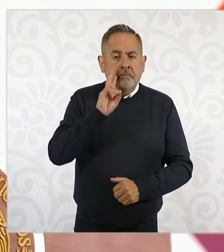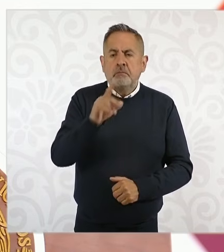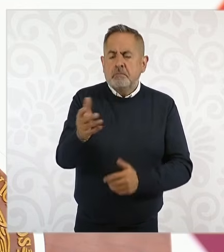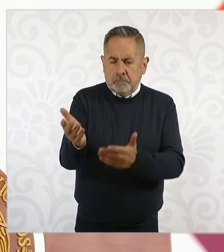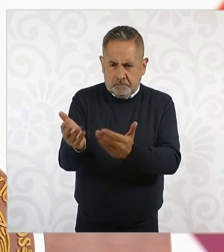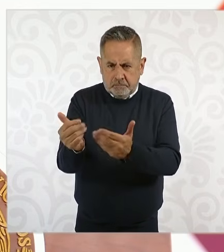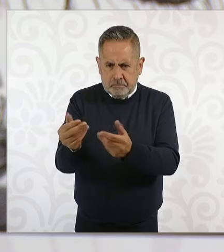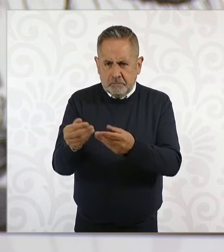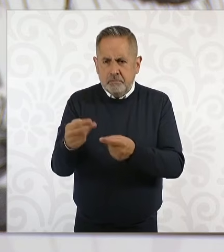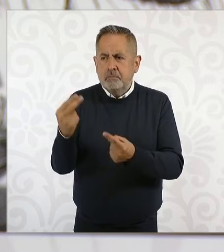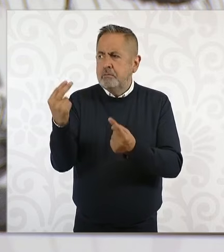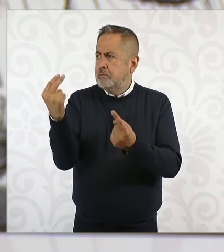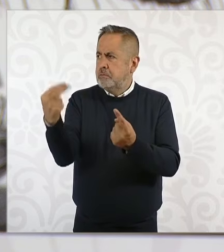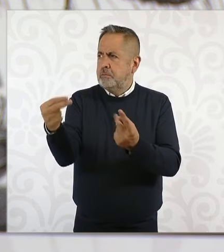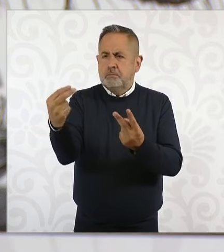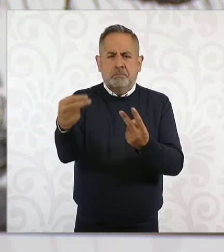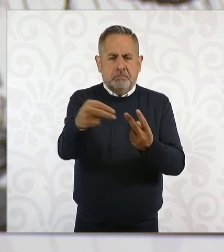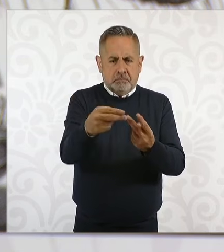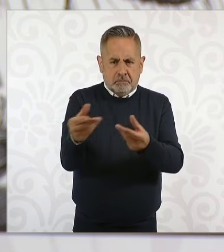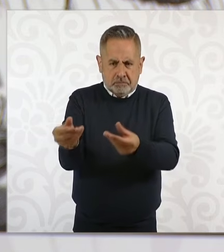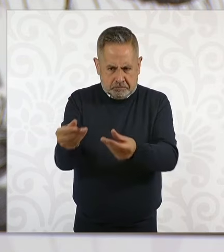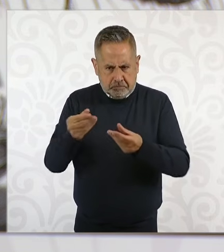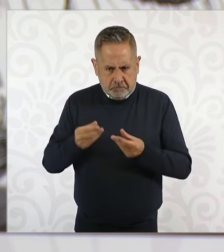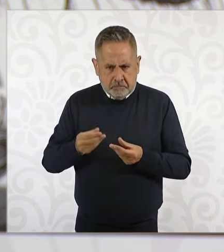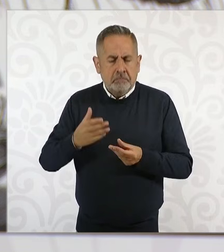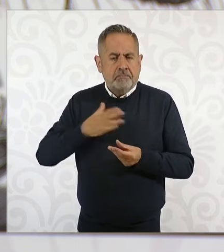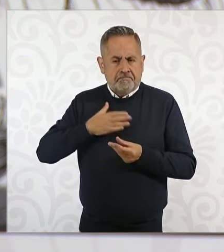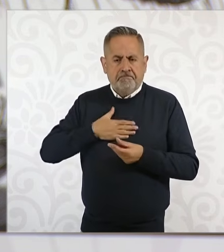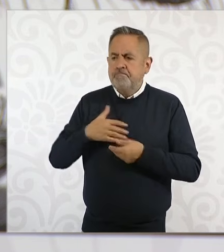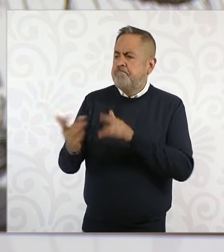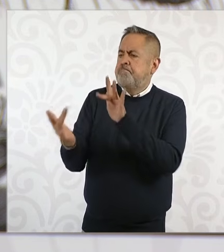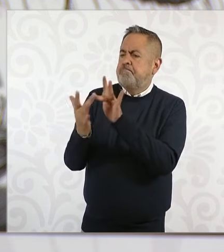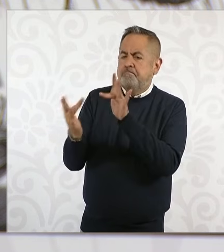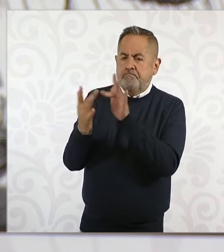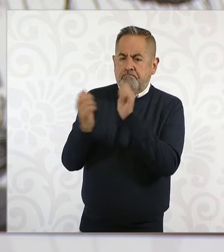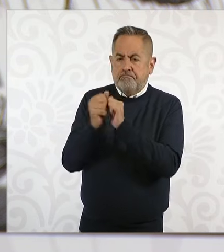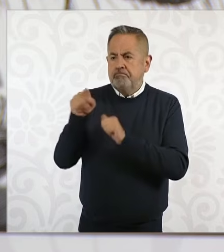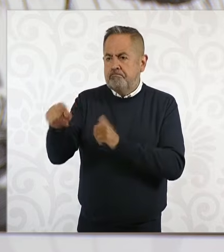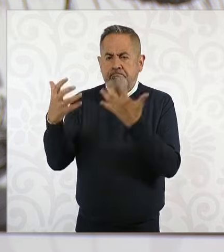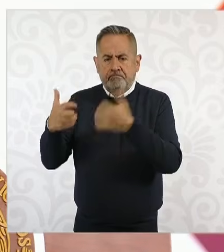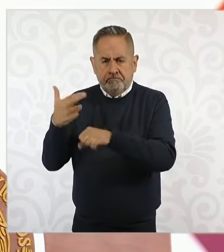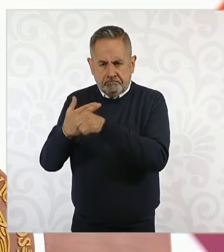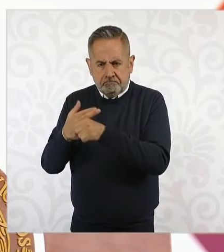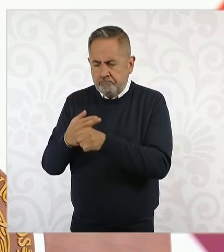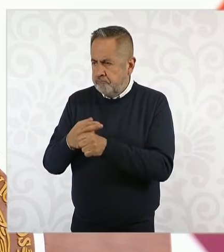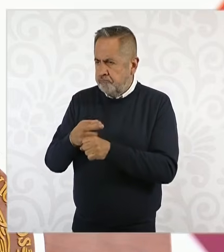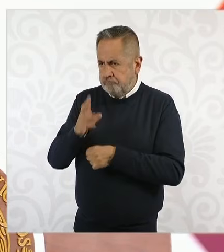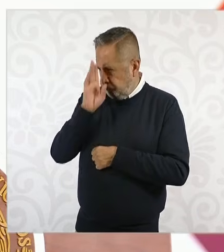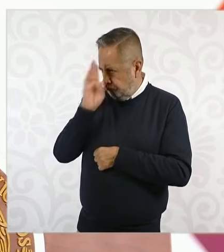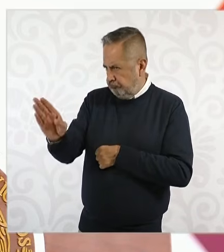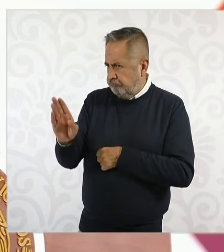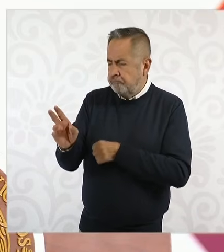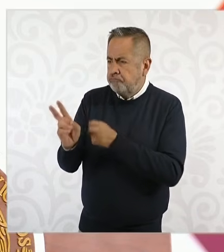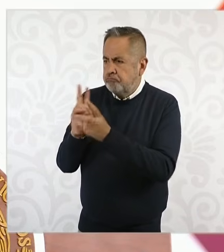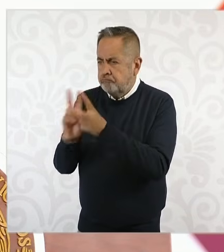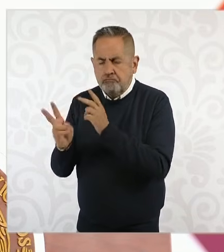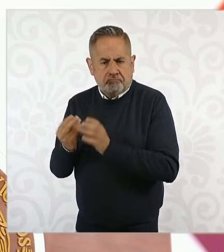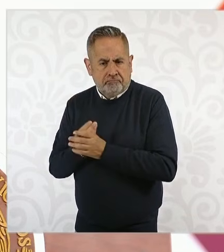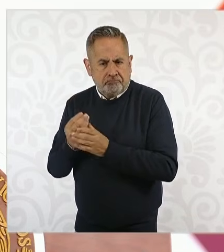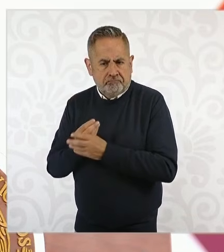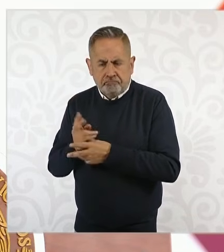nombre de estos empresarios, para que podamos ponernos en contacto con ellos de manera